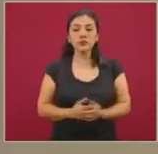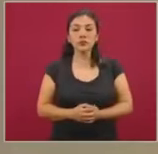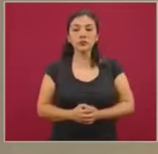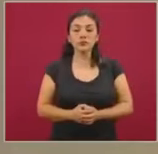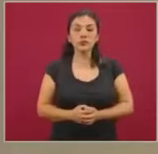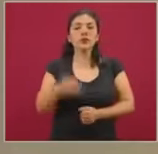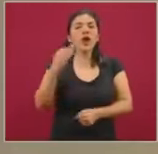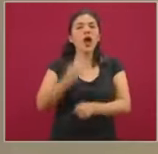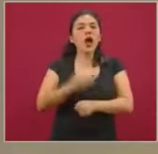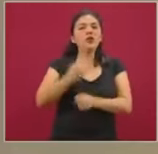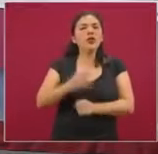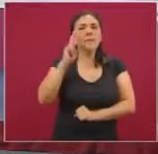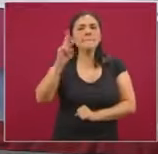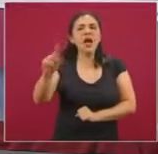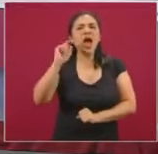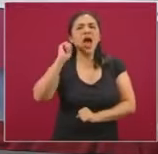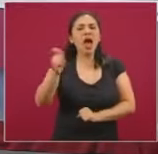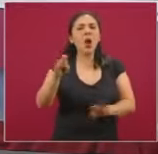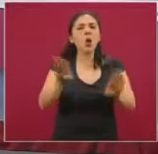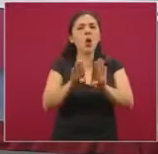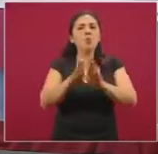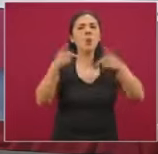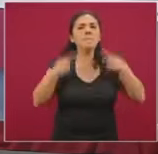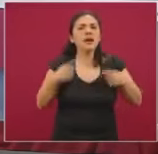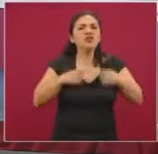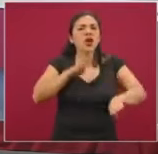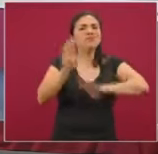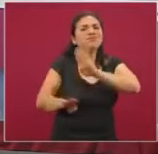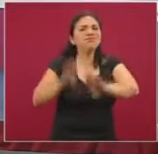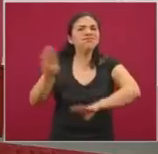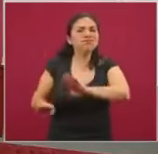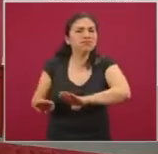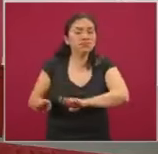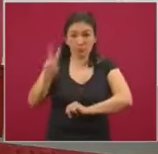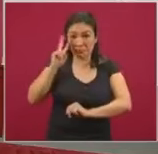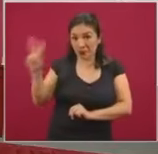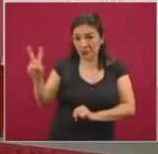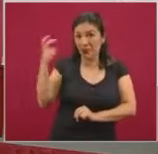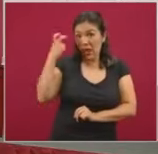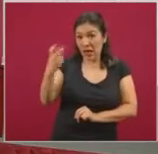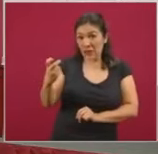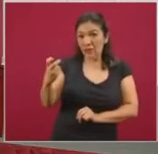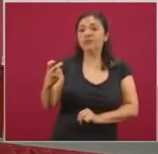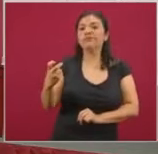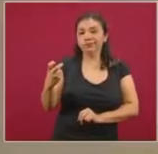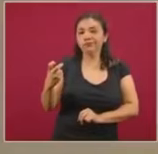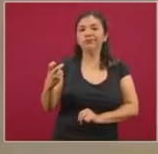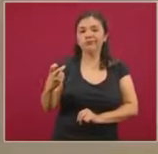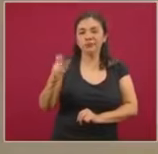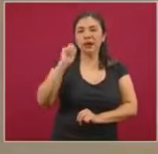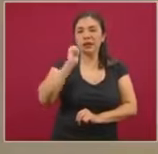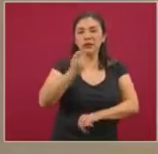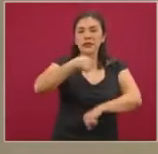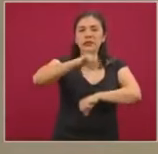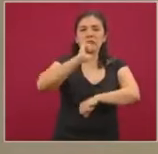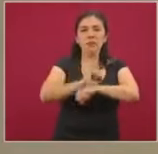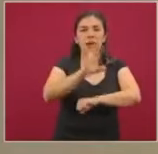precisamente el comportamiento de las defunciones. Aquí lo que sí podemos observar, precisamente entre la